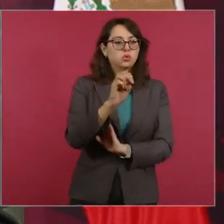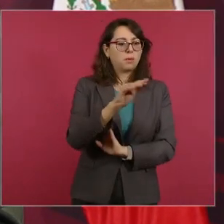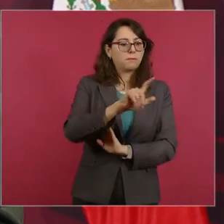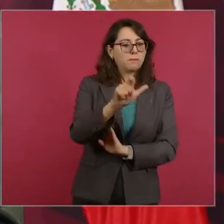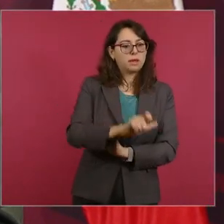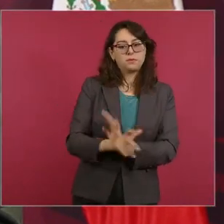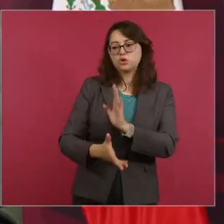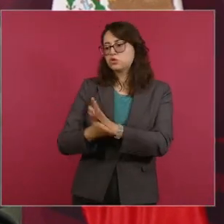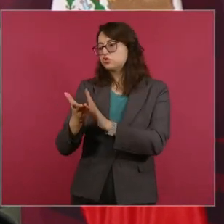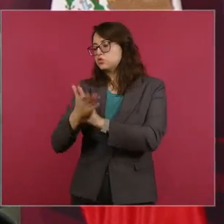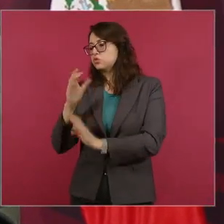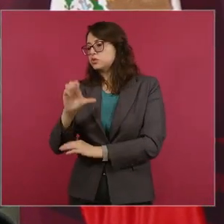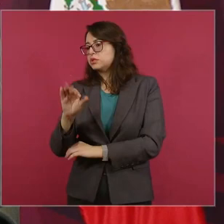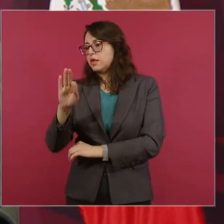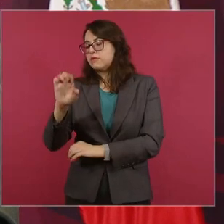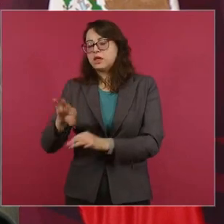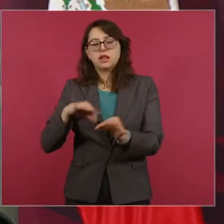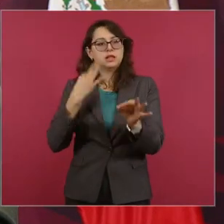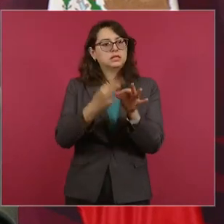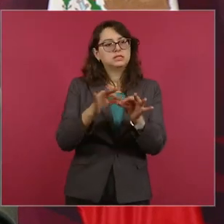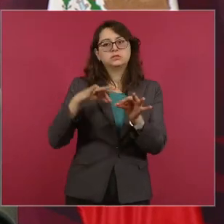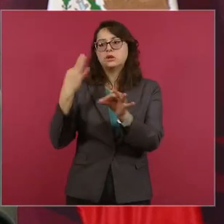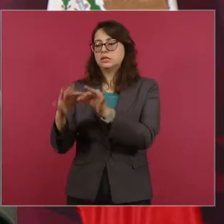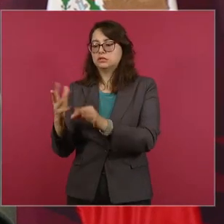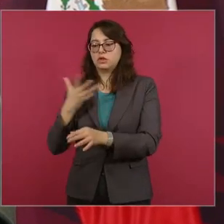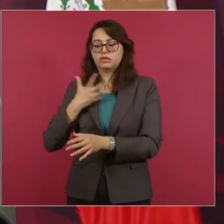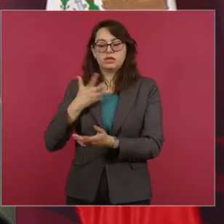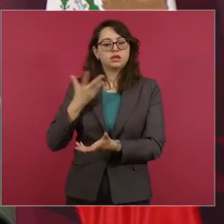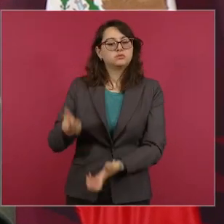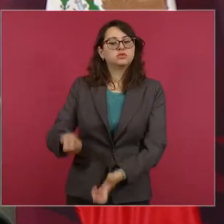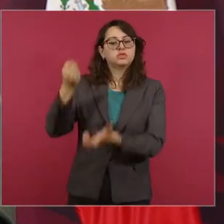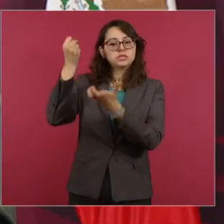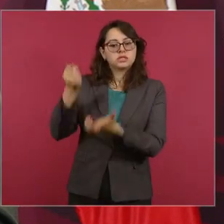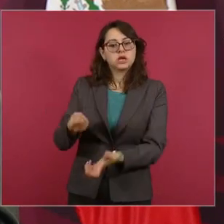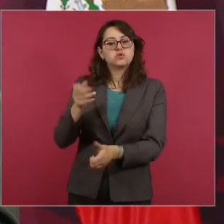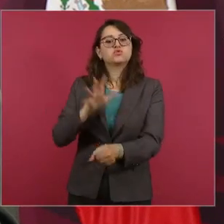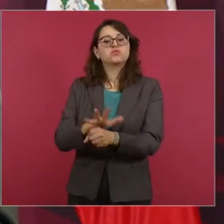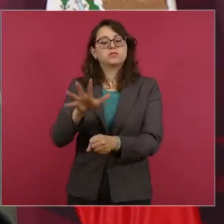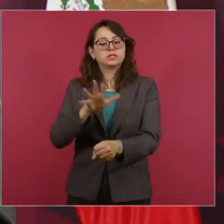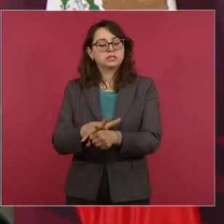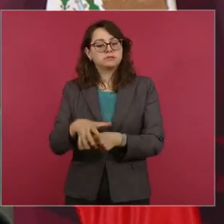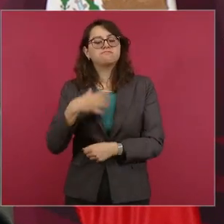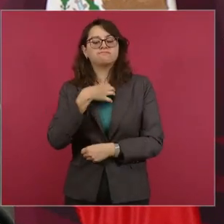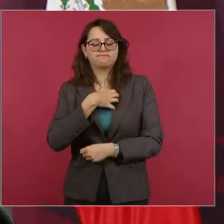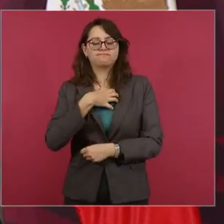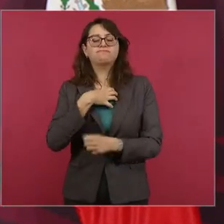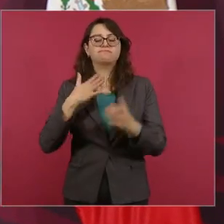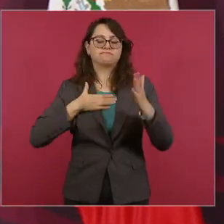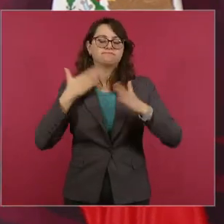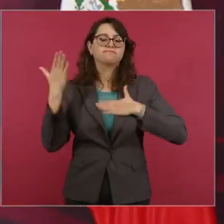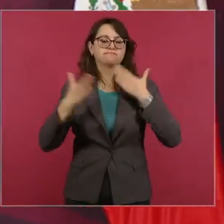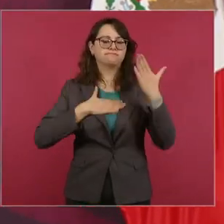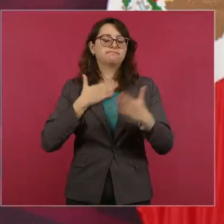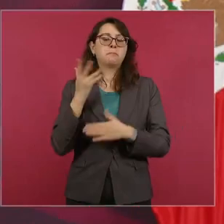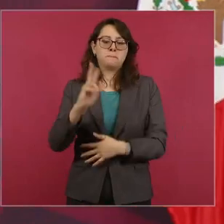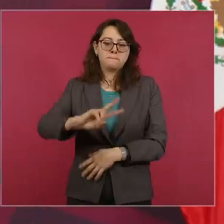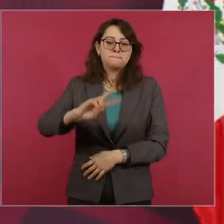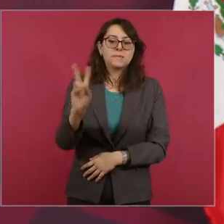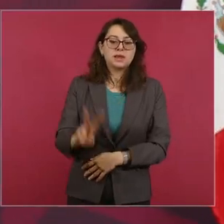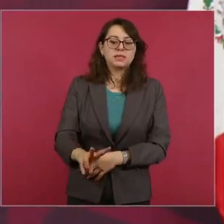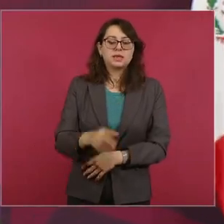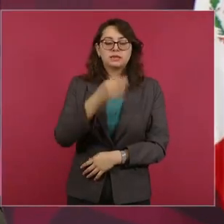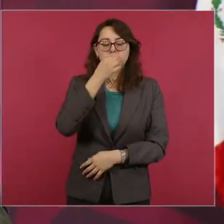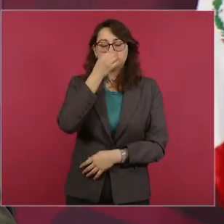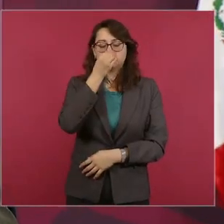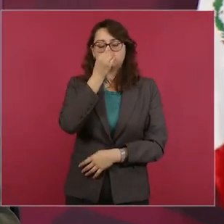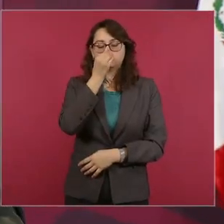estoy muy contento, la verdad, por todo esto y